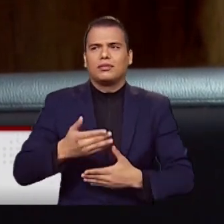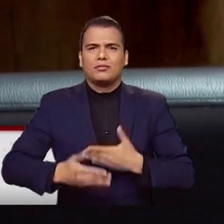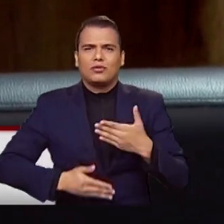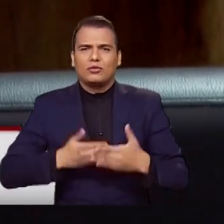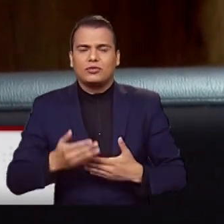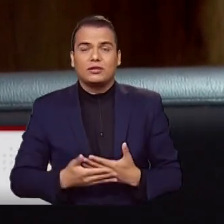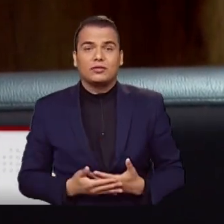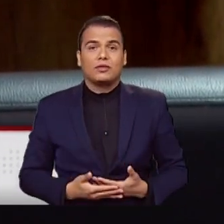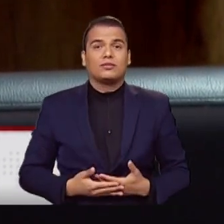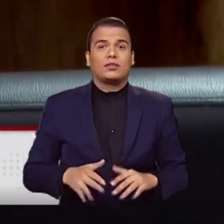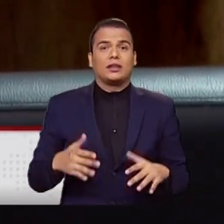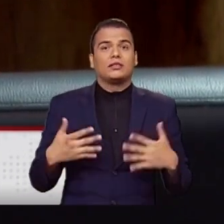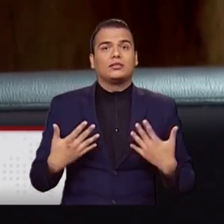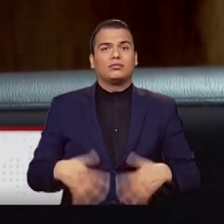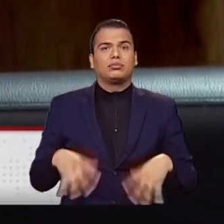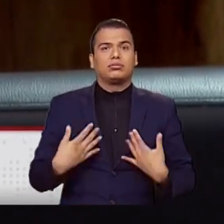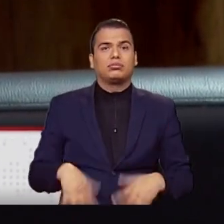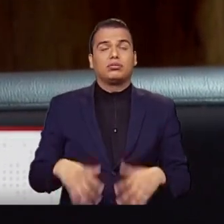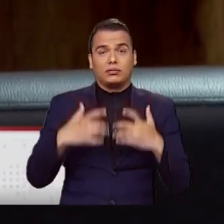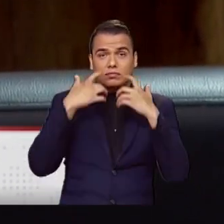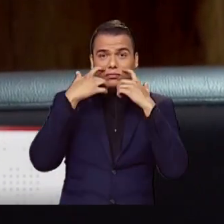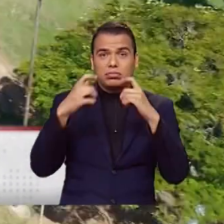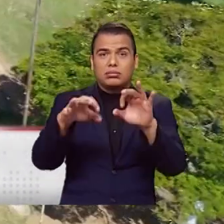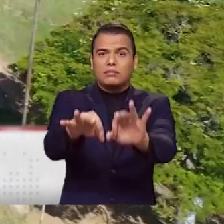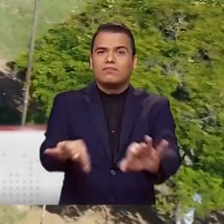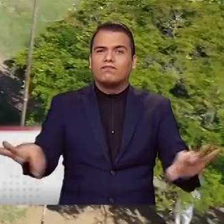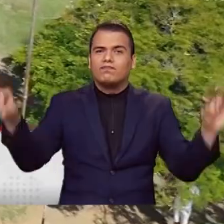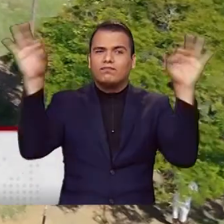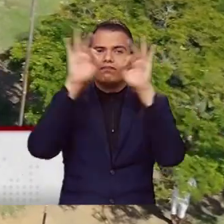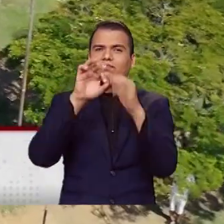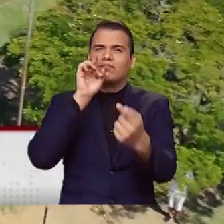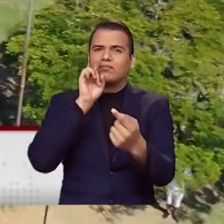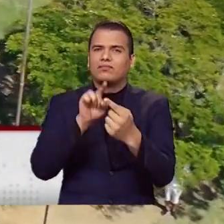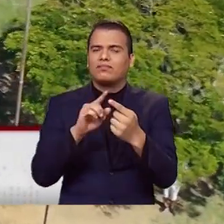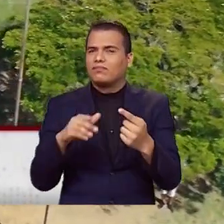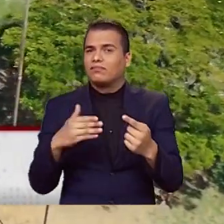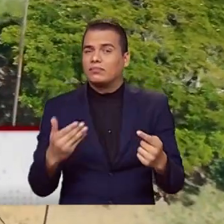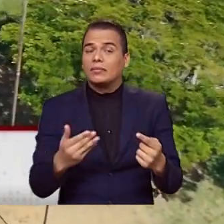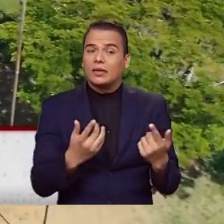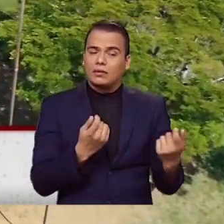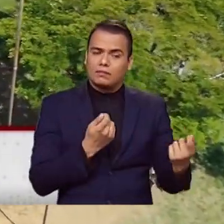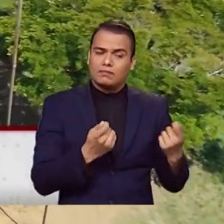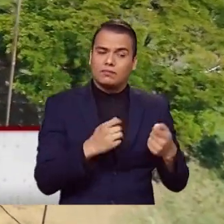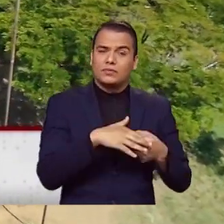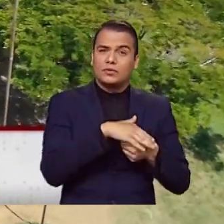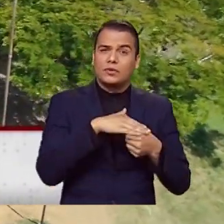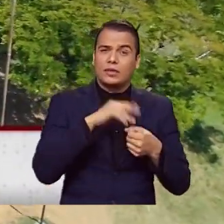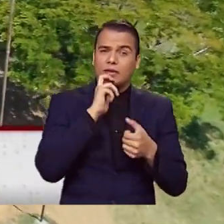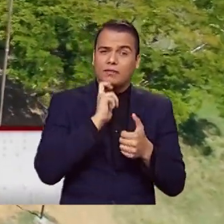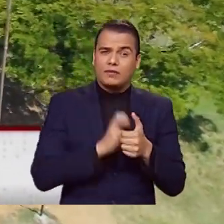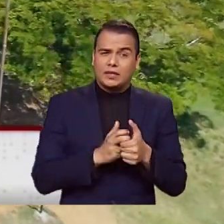han sido importantes para sacar adelante este proceso que ha sido tan complejo. Nosotros hemos